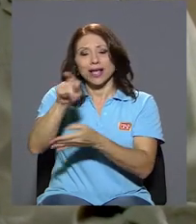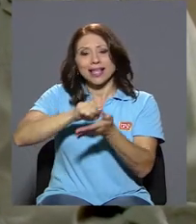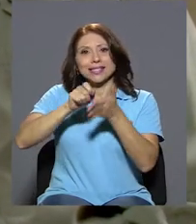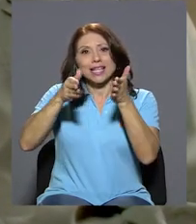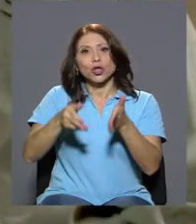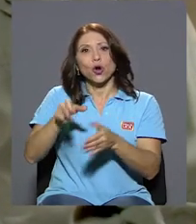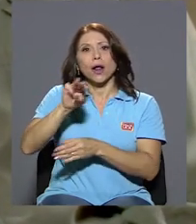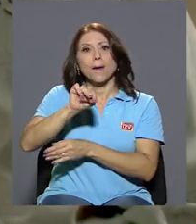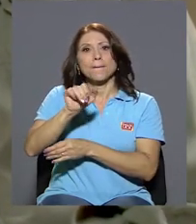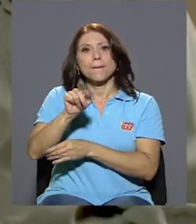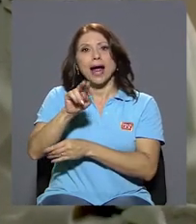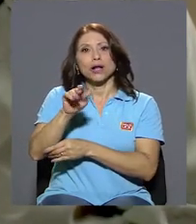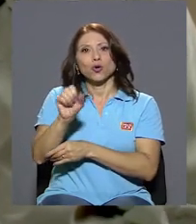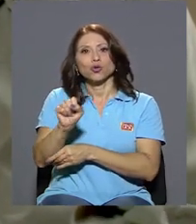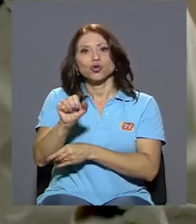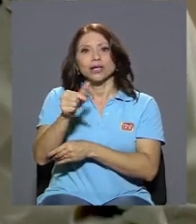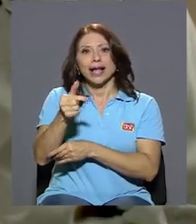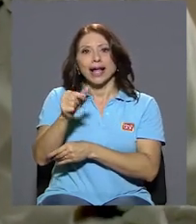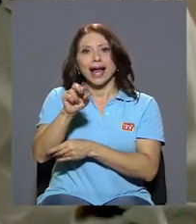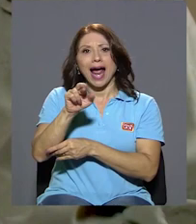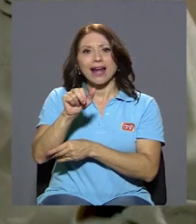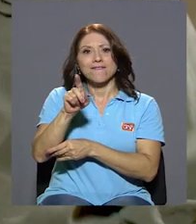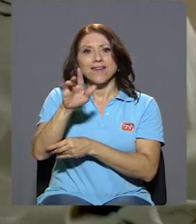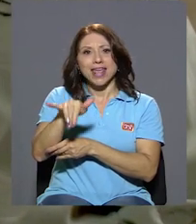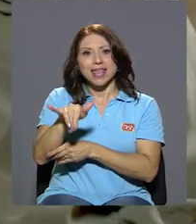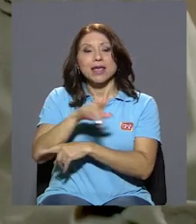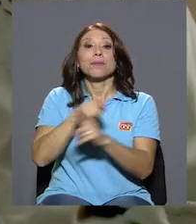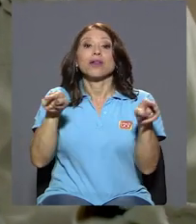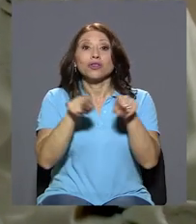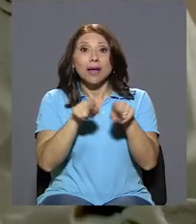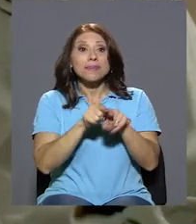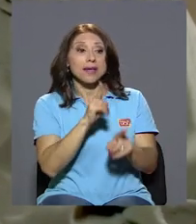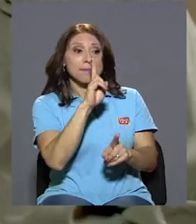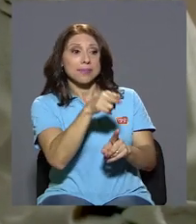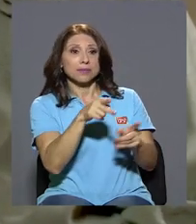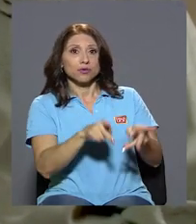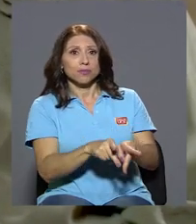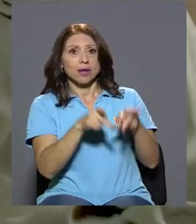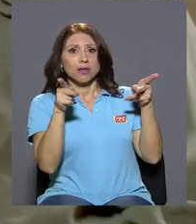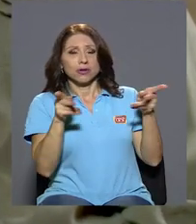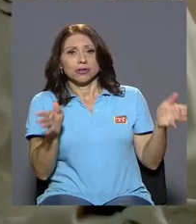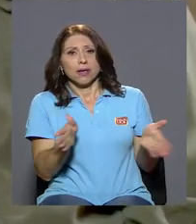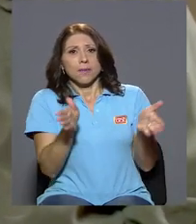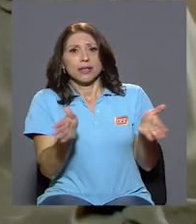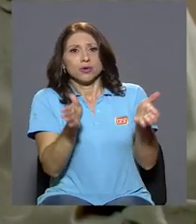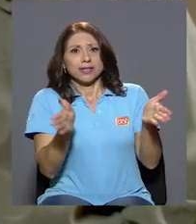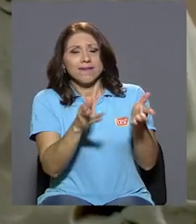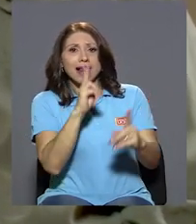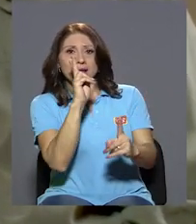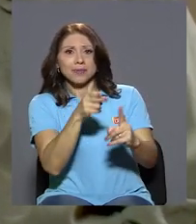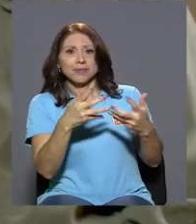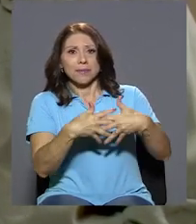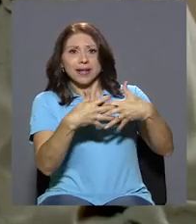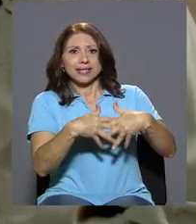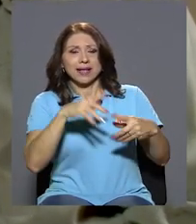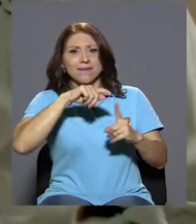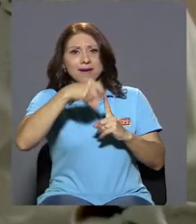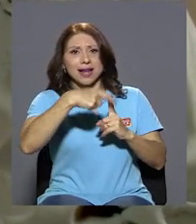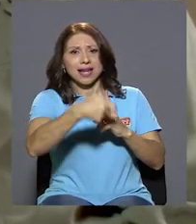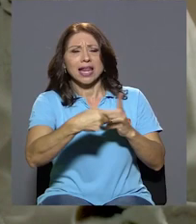también hubo los periódicos que patrocinaba la misma empresa misma compañía bananera entonces en